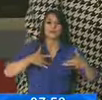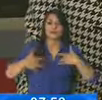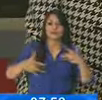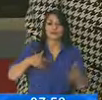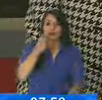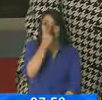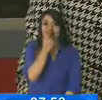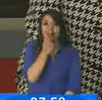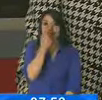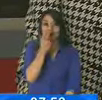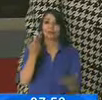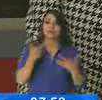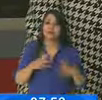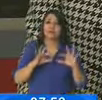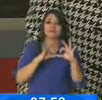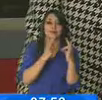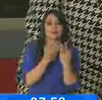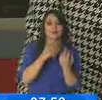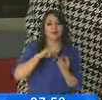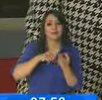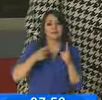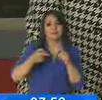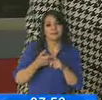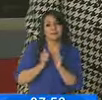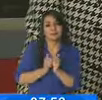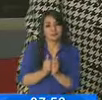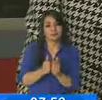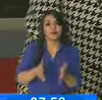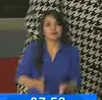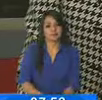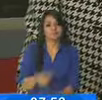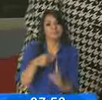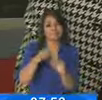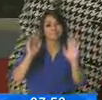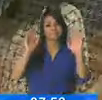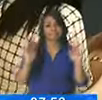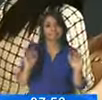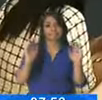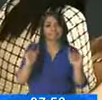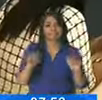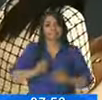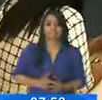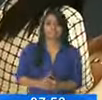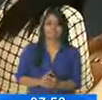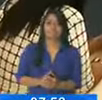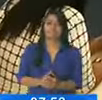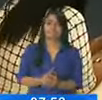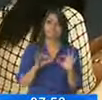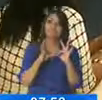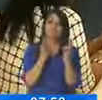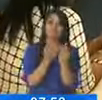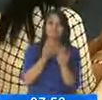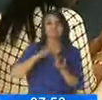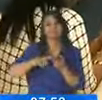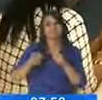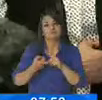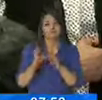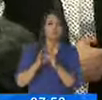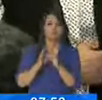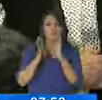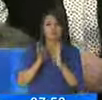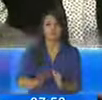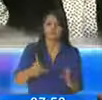Zarzocita, sus familiares y amigos lo acompañaron en su última morada. Familiares, amigos, compañeros, actores